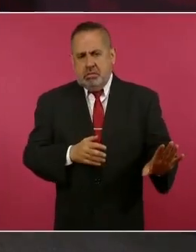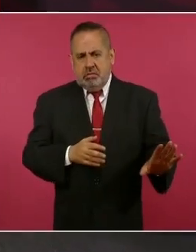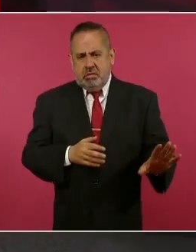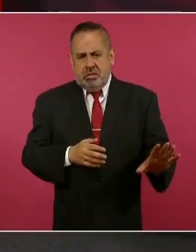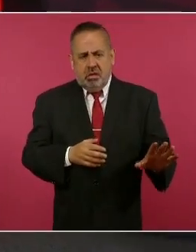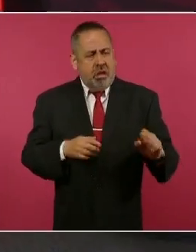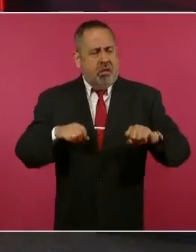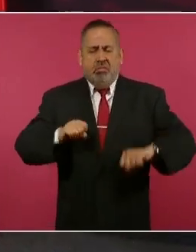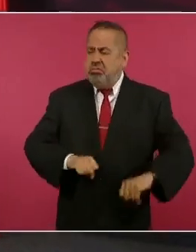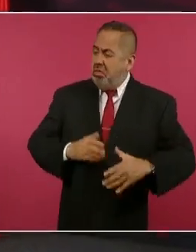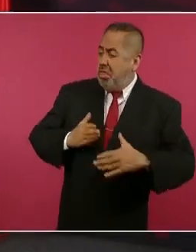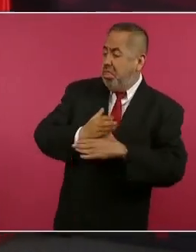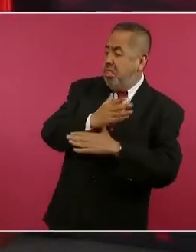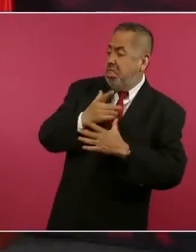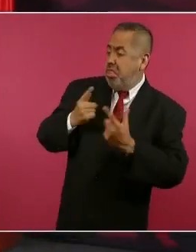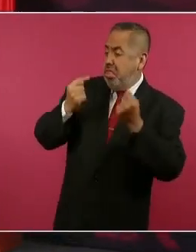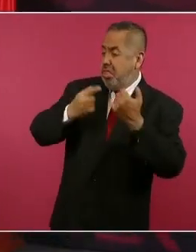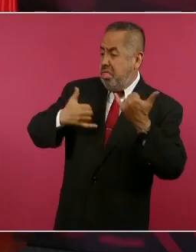autoritario